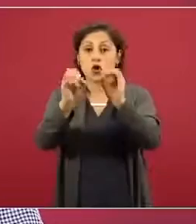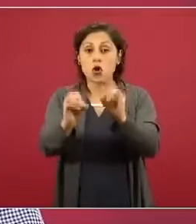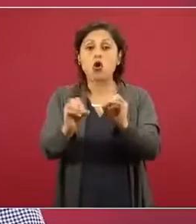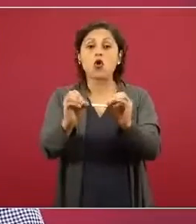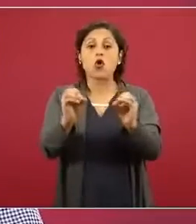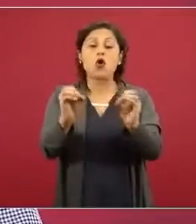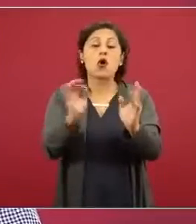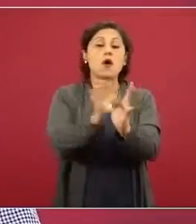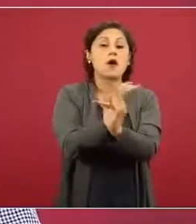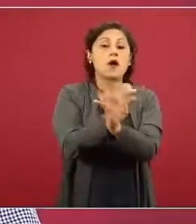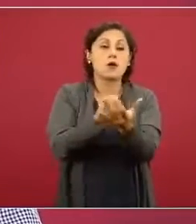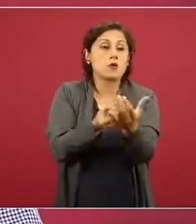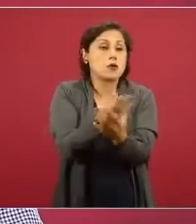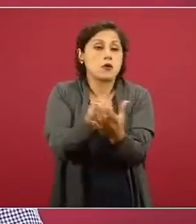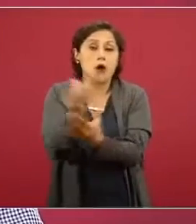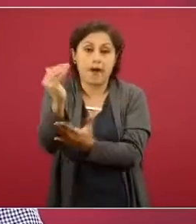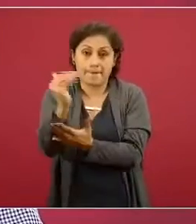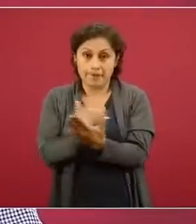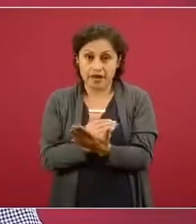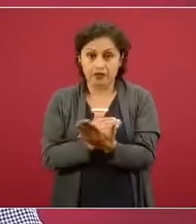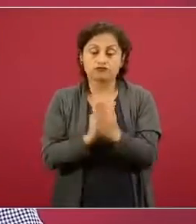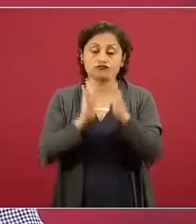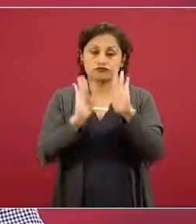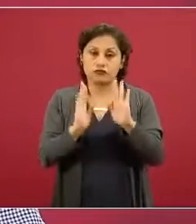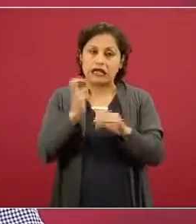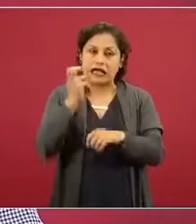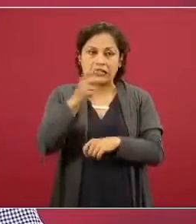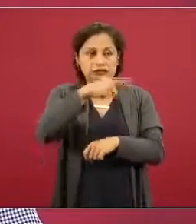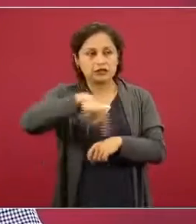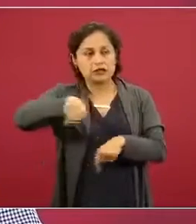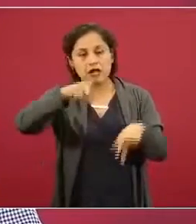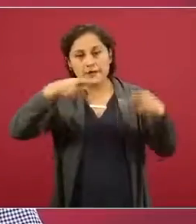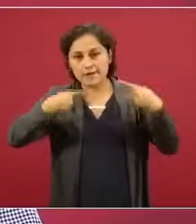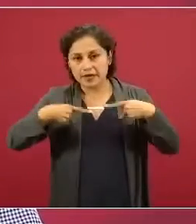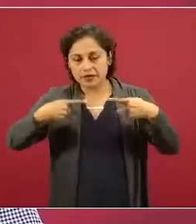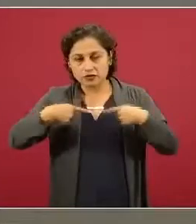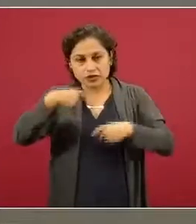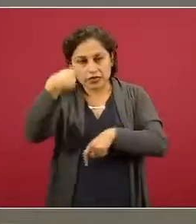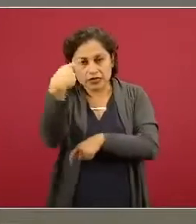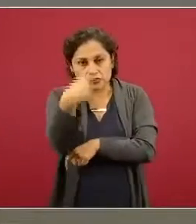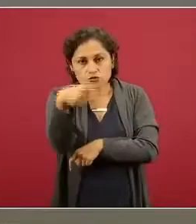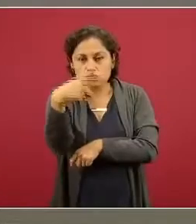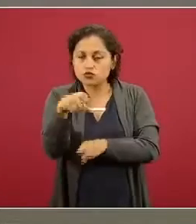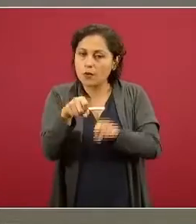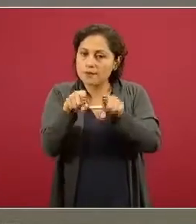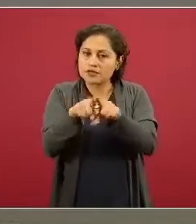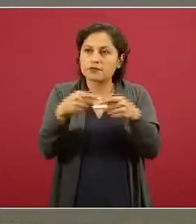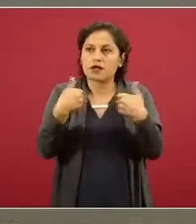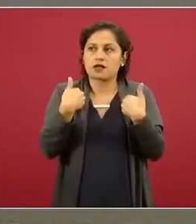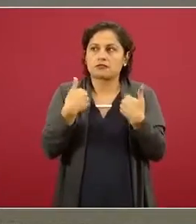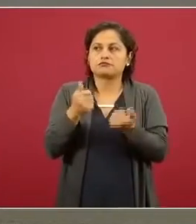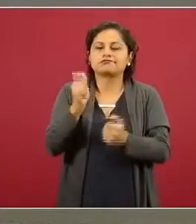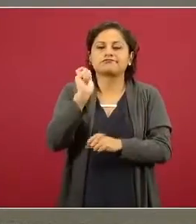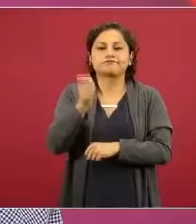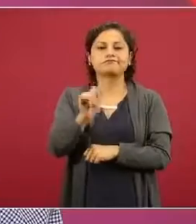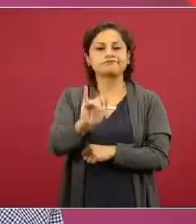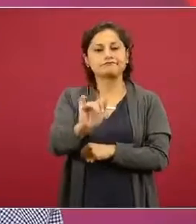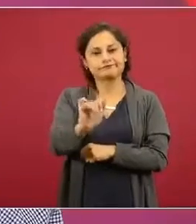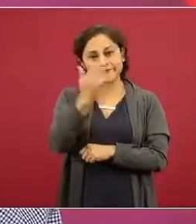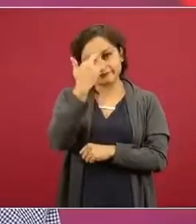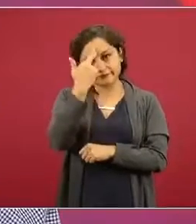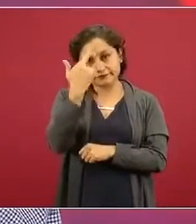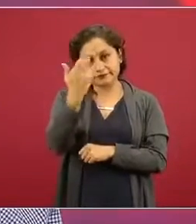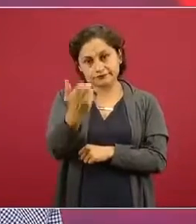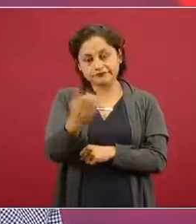la movilidad del espacio público, creo que también hay mucha posibilidad para que la misma población también entienda esto, entienda que si